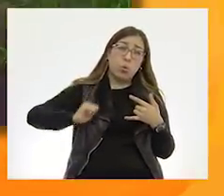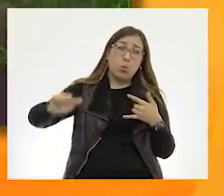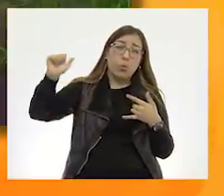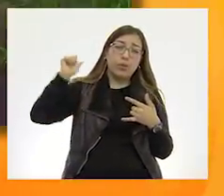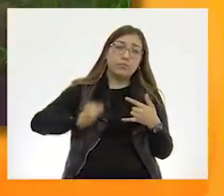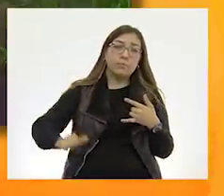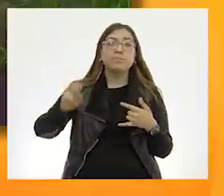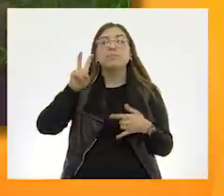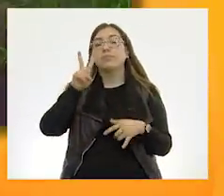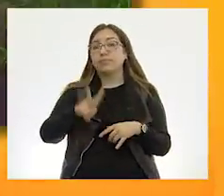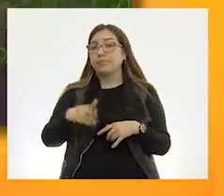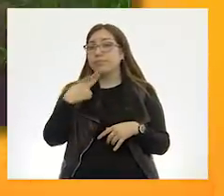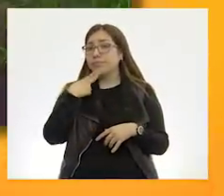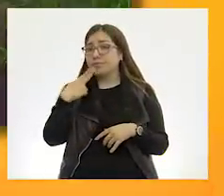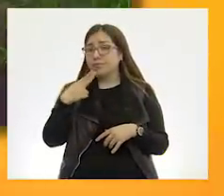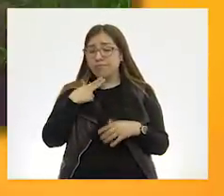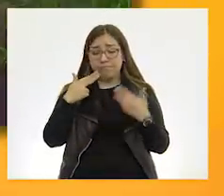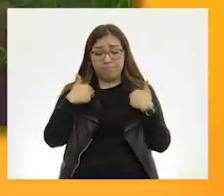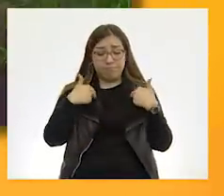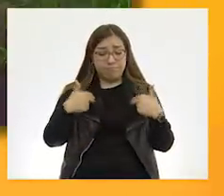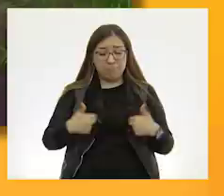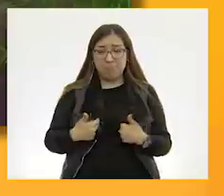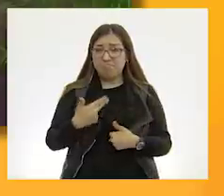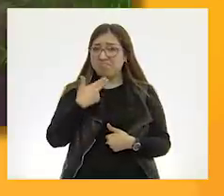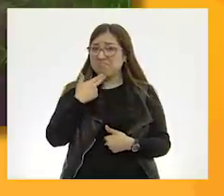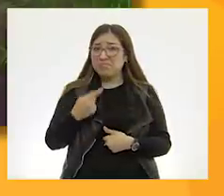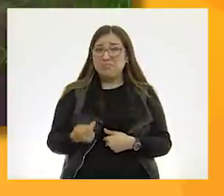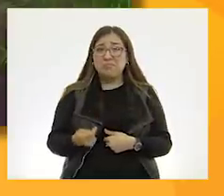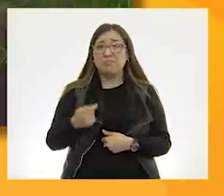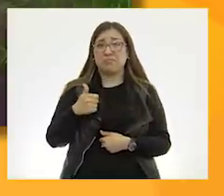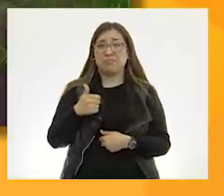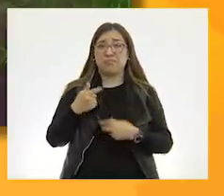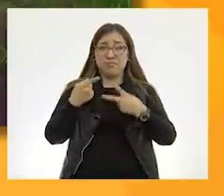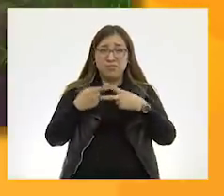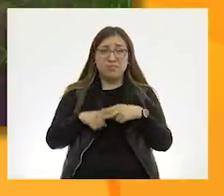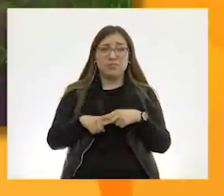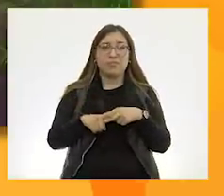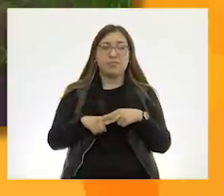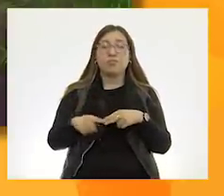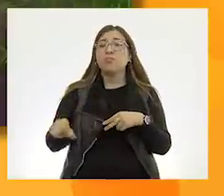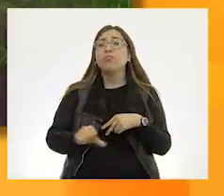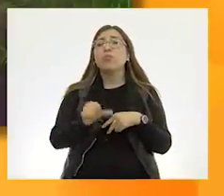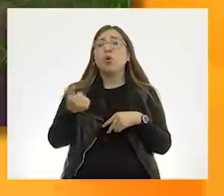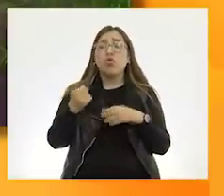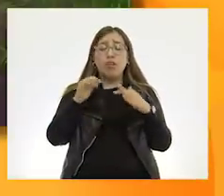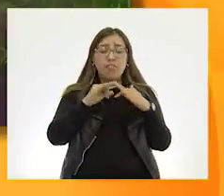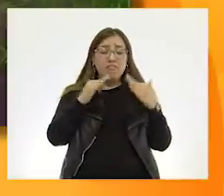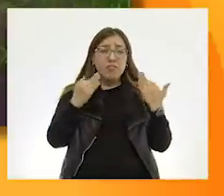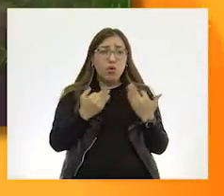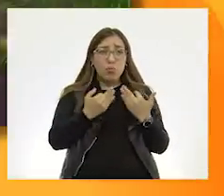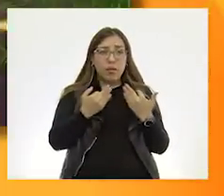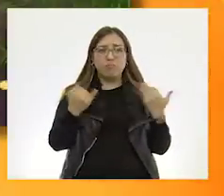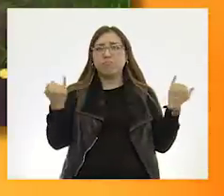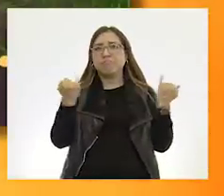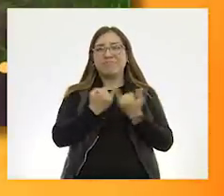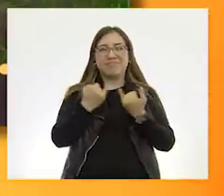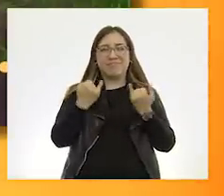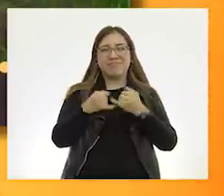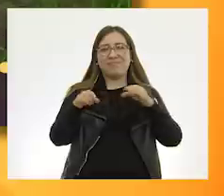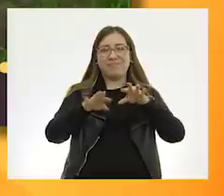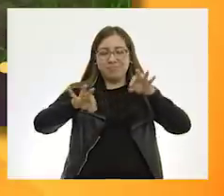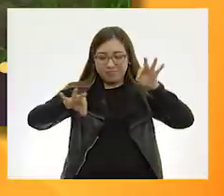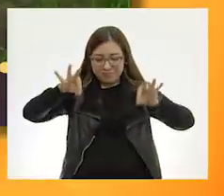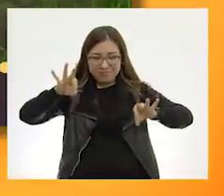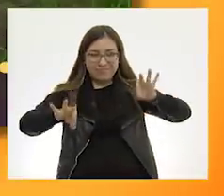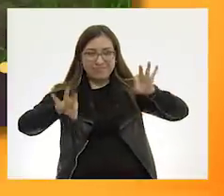acompañado a la civilización humana desde los principios. Otras que son figuritas articuladas, que son